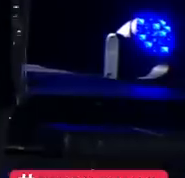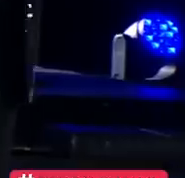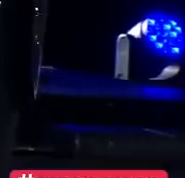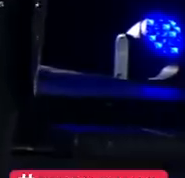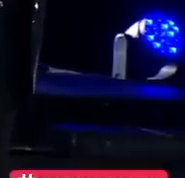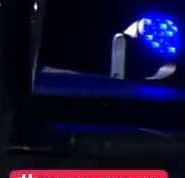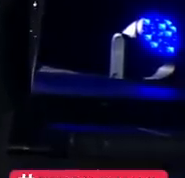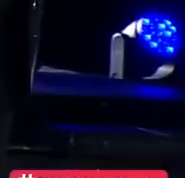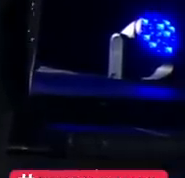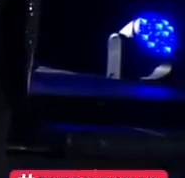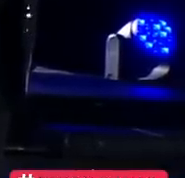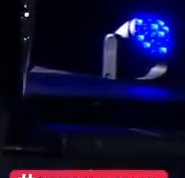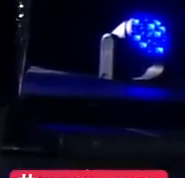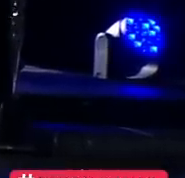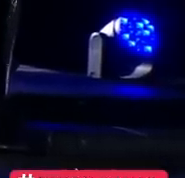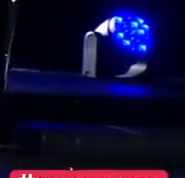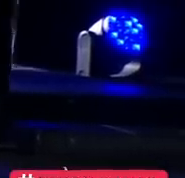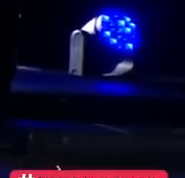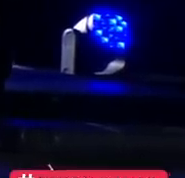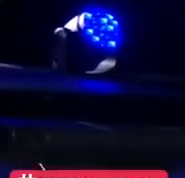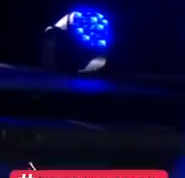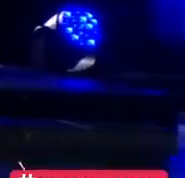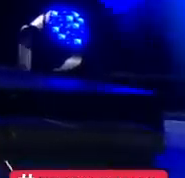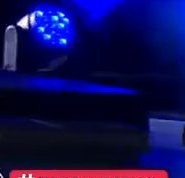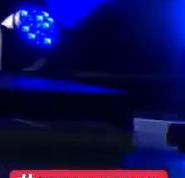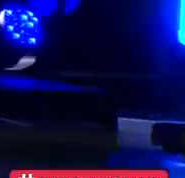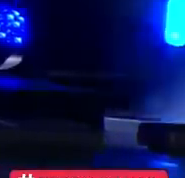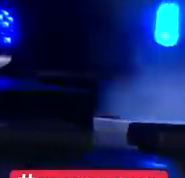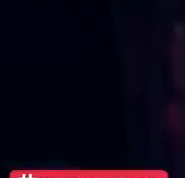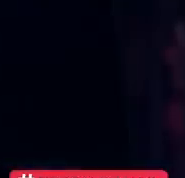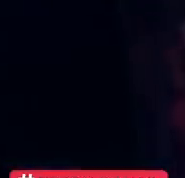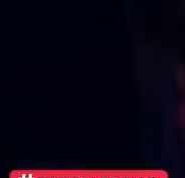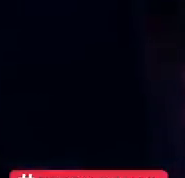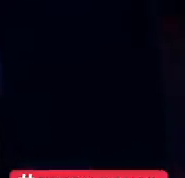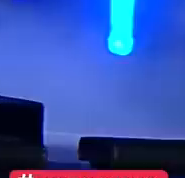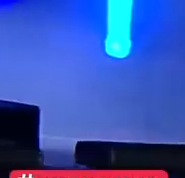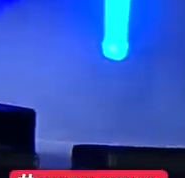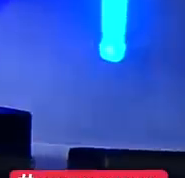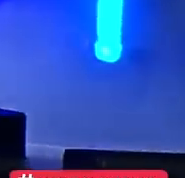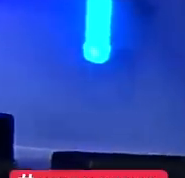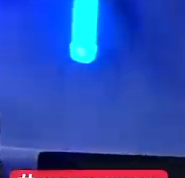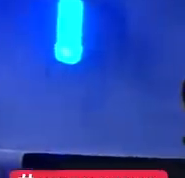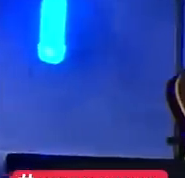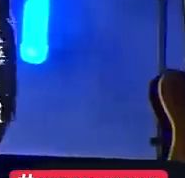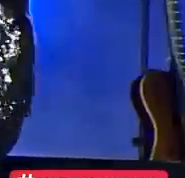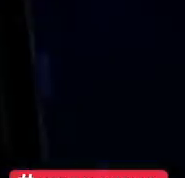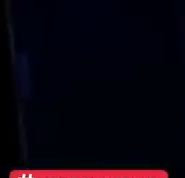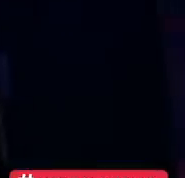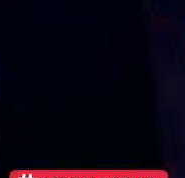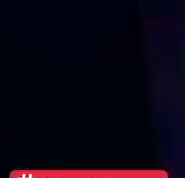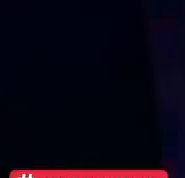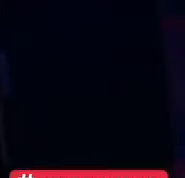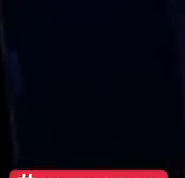Nos vemos el año que viene, el 13 de mayo, ahí en concierto. Gracias a todos. Gracias, Chile. Gracias, gracias. Gracias, Mario. Gracias. Gracias. Gracias.